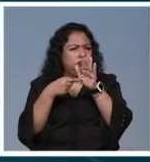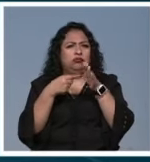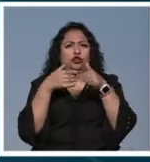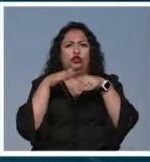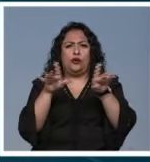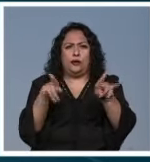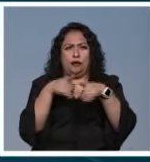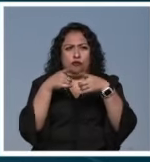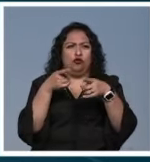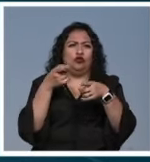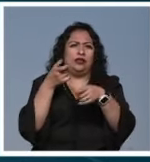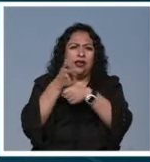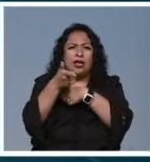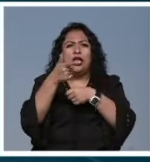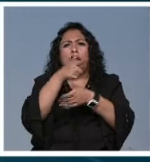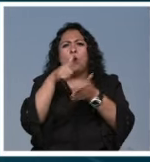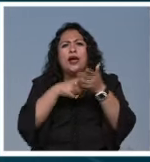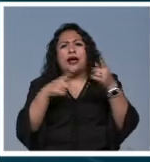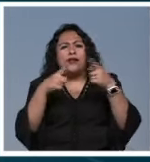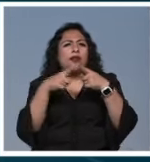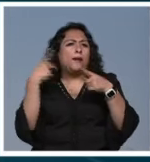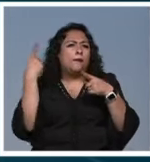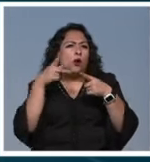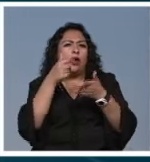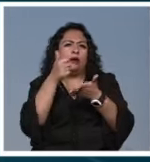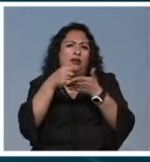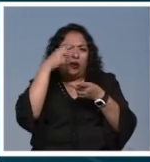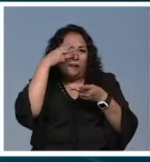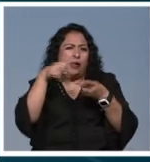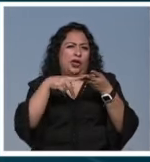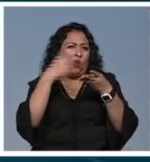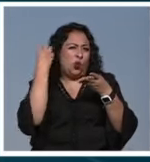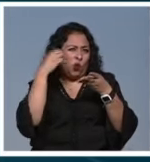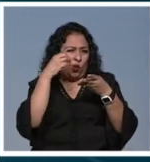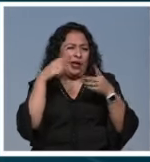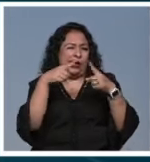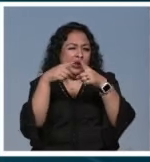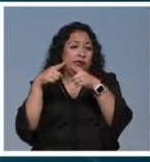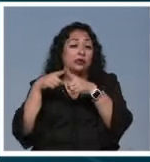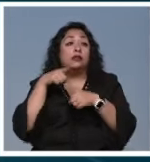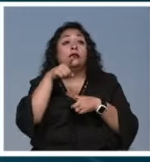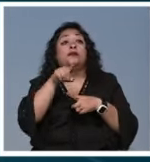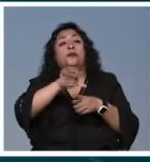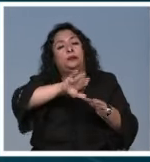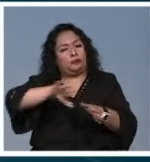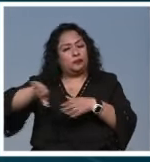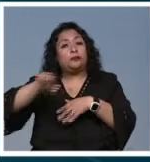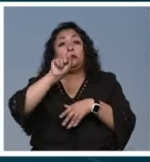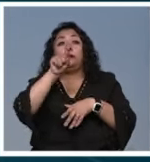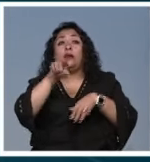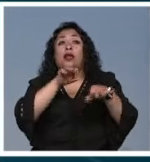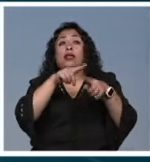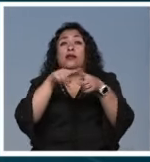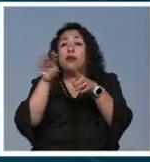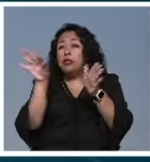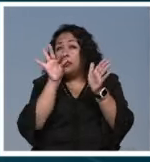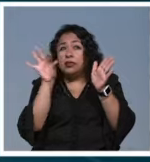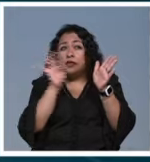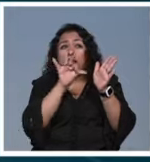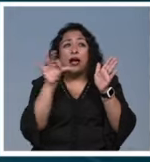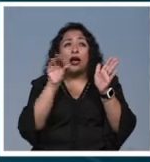estaba descubriendo en las catedrales de Puebla, de Ciudad de México, de Oaxaca. Por otro lado, hemos trabajado mucho en repertorio